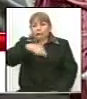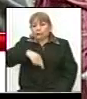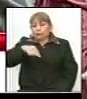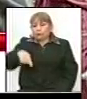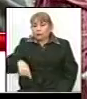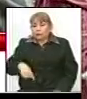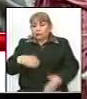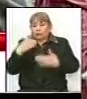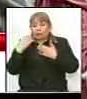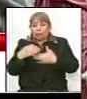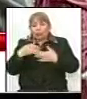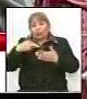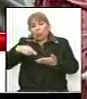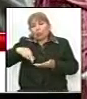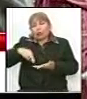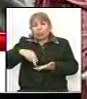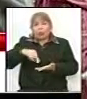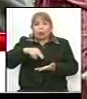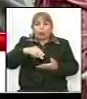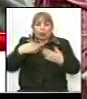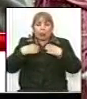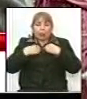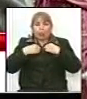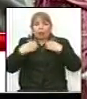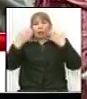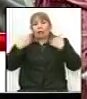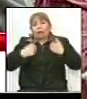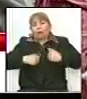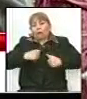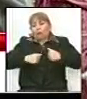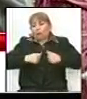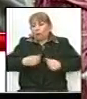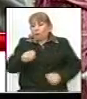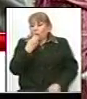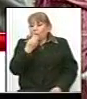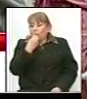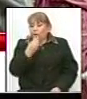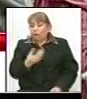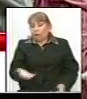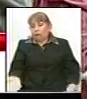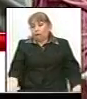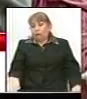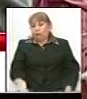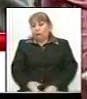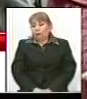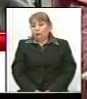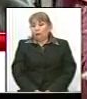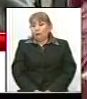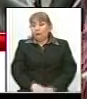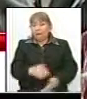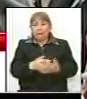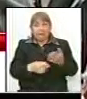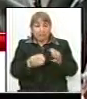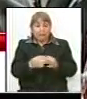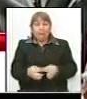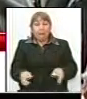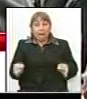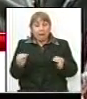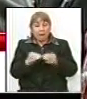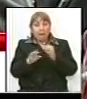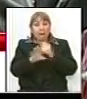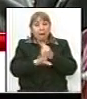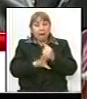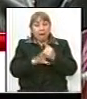va a limitar para andar, para vestirse, para bañarse, para alimentarse, ¿no? Que son importantes para actividades